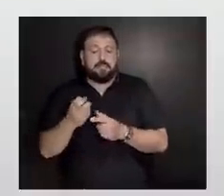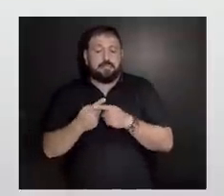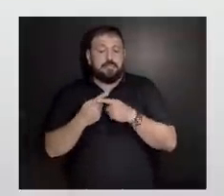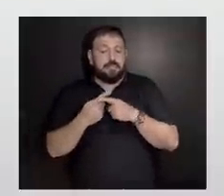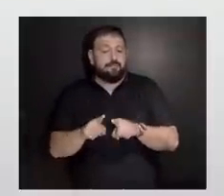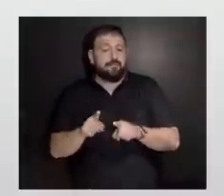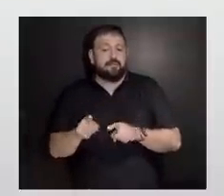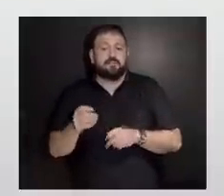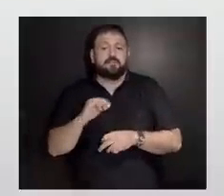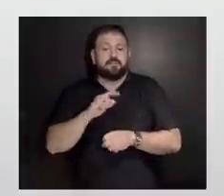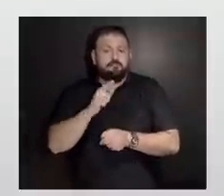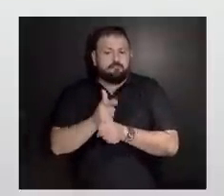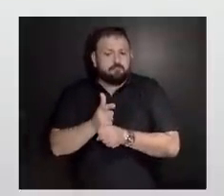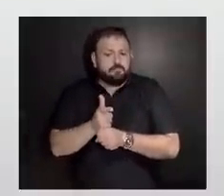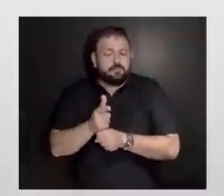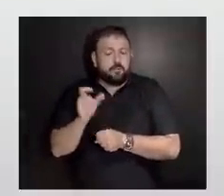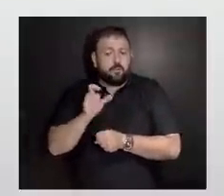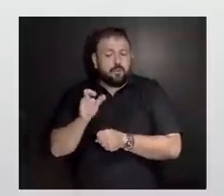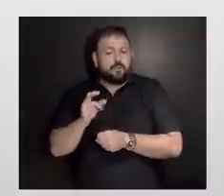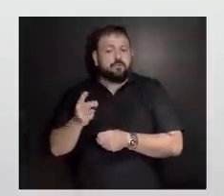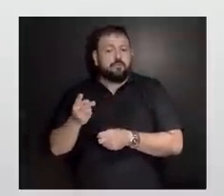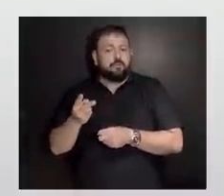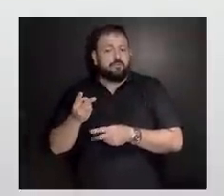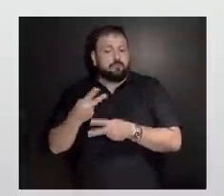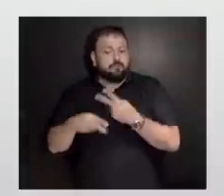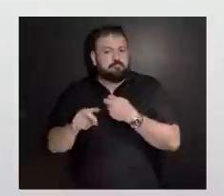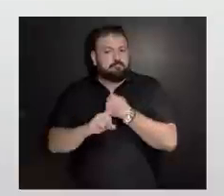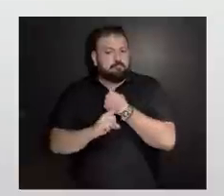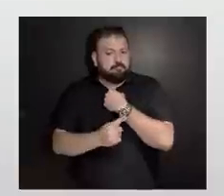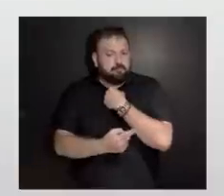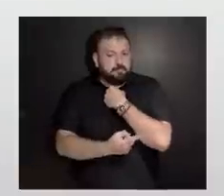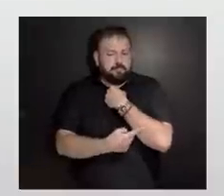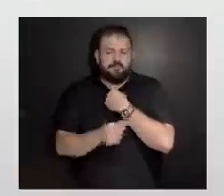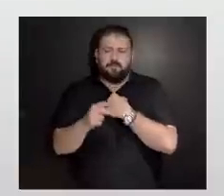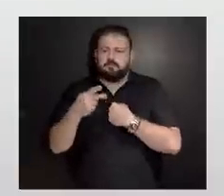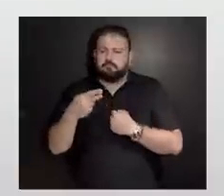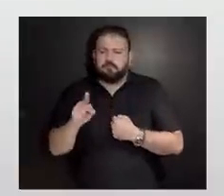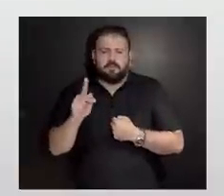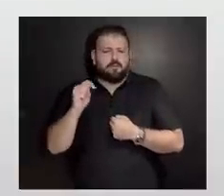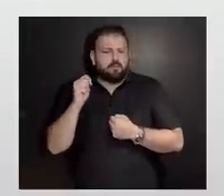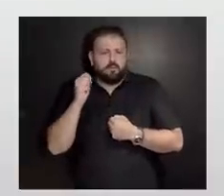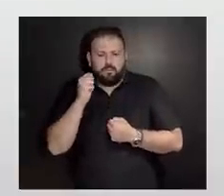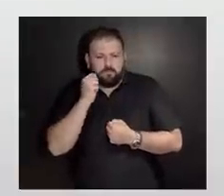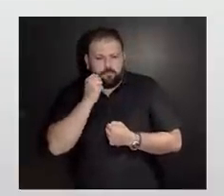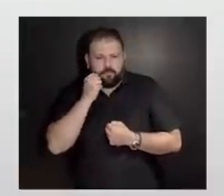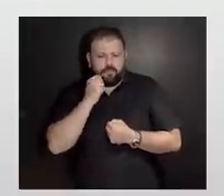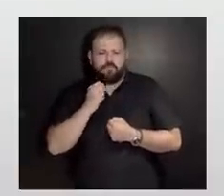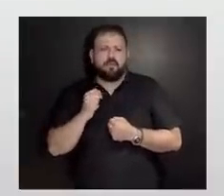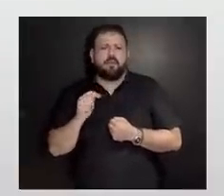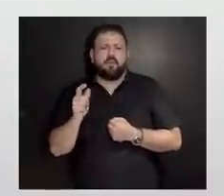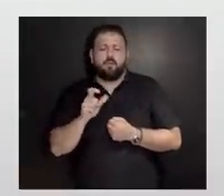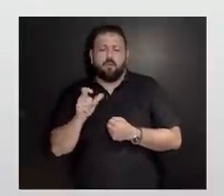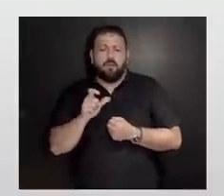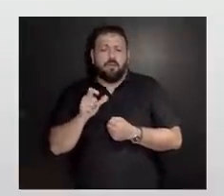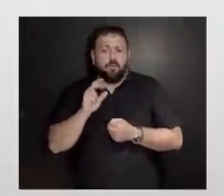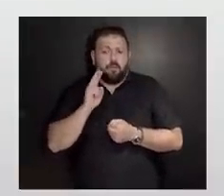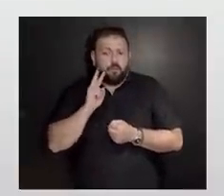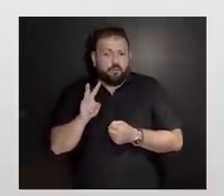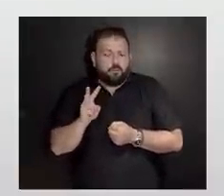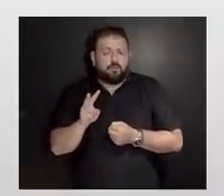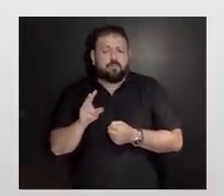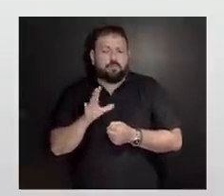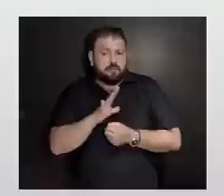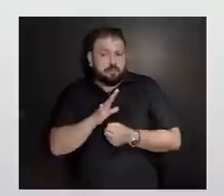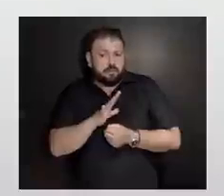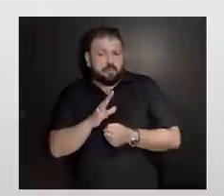va a detectar durante el embarazo. No importa si esta condición va a